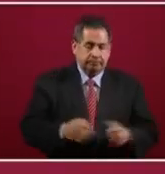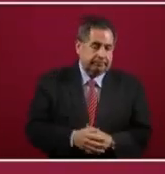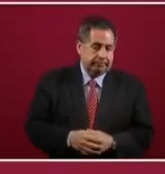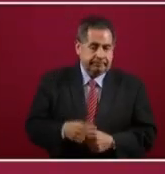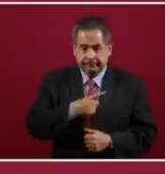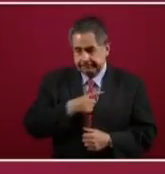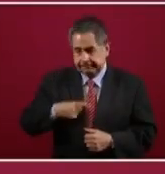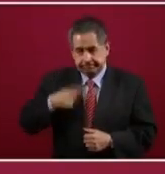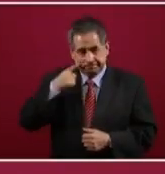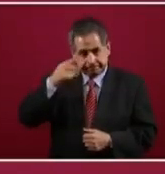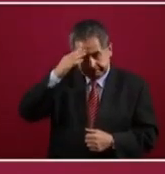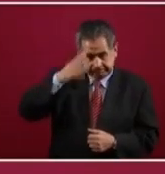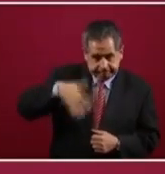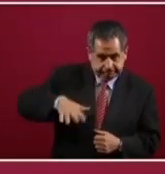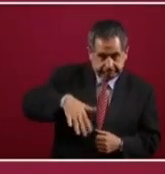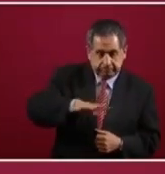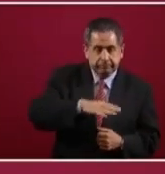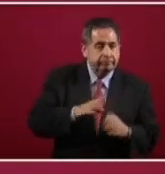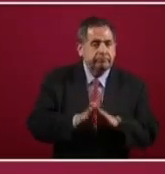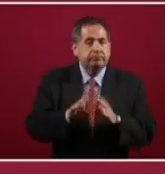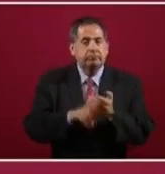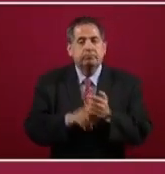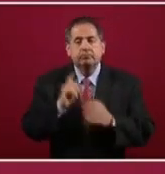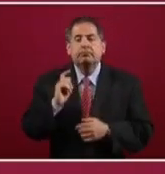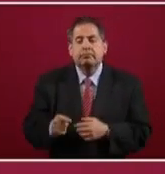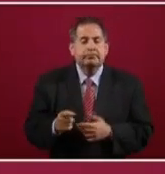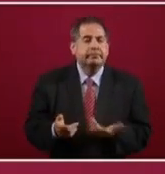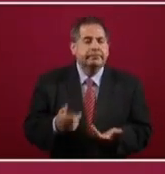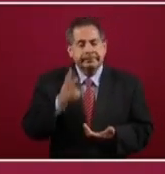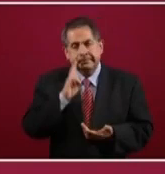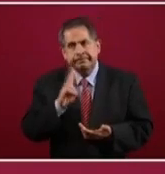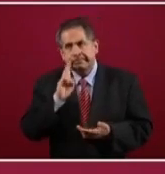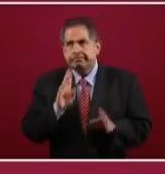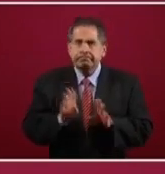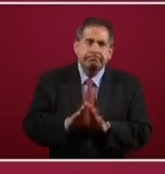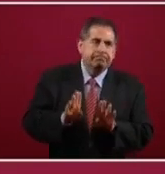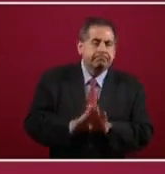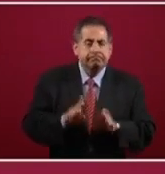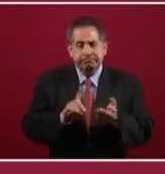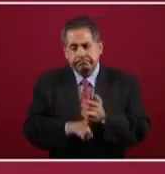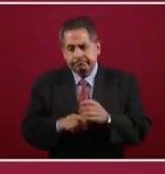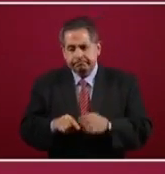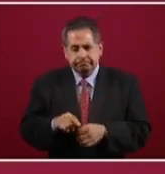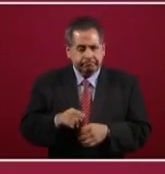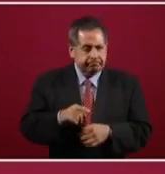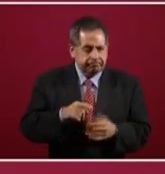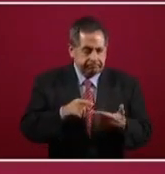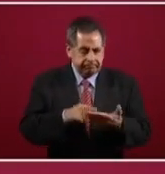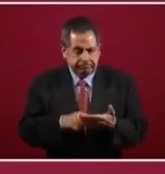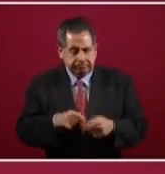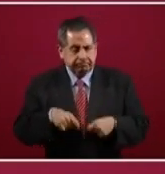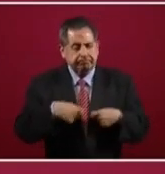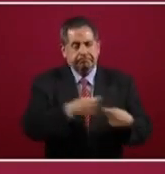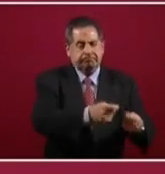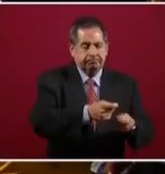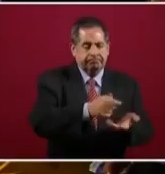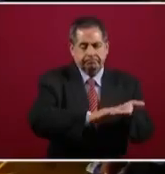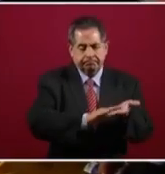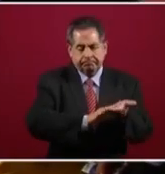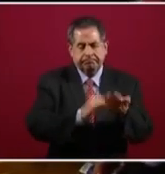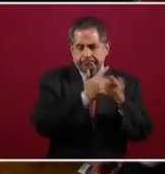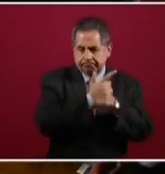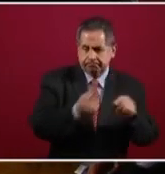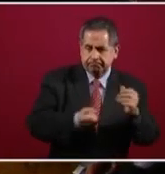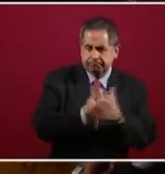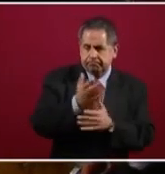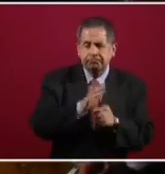buscar bien quiénes podrían acogerse a esta amnistía,